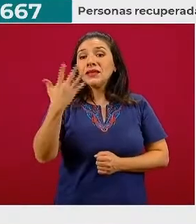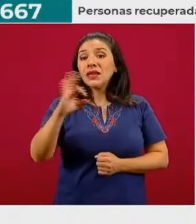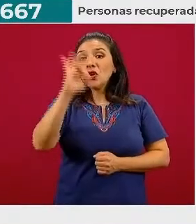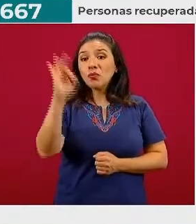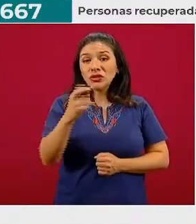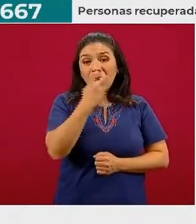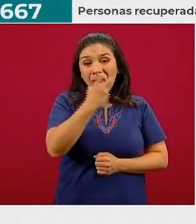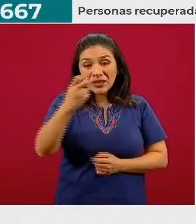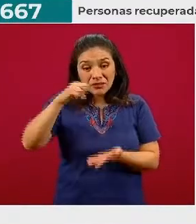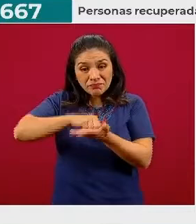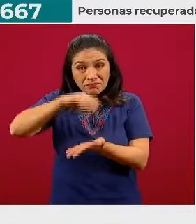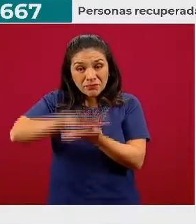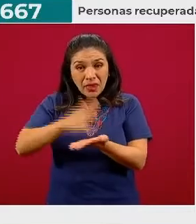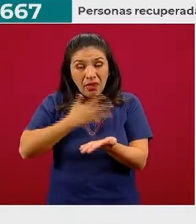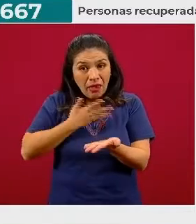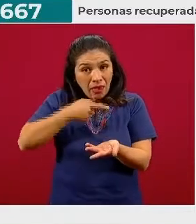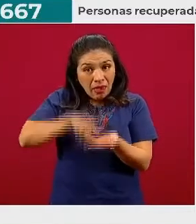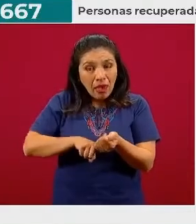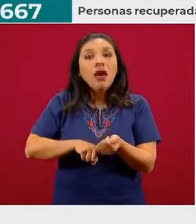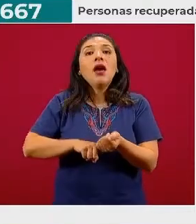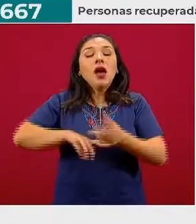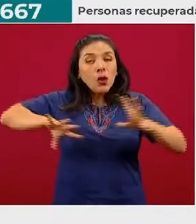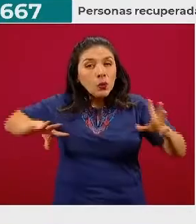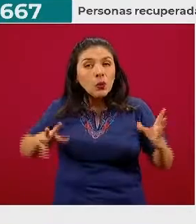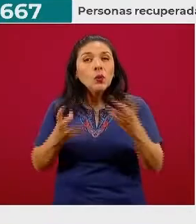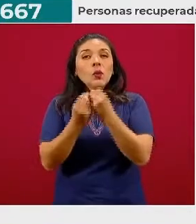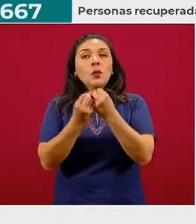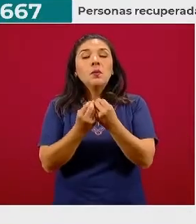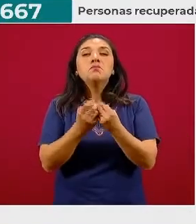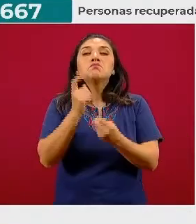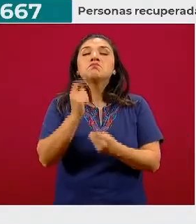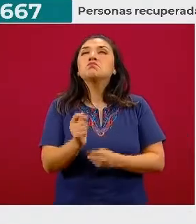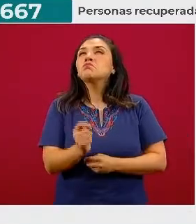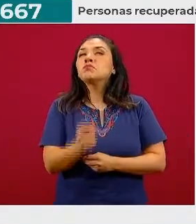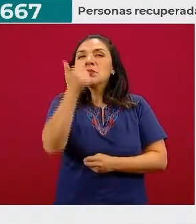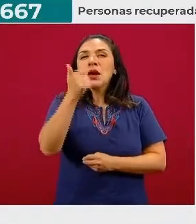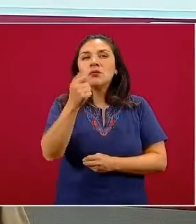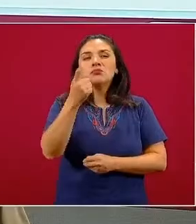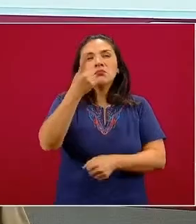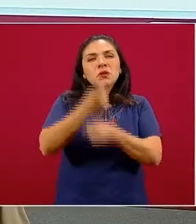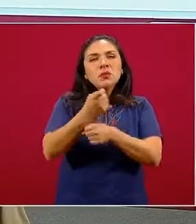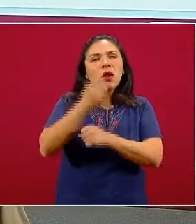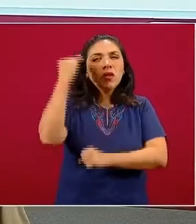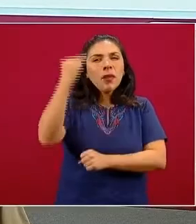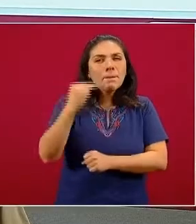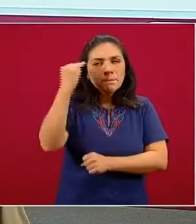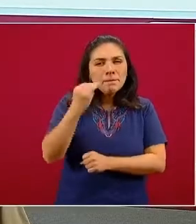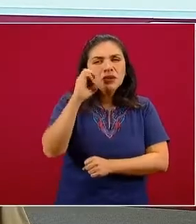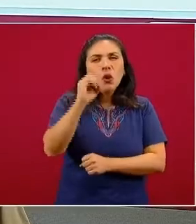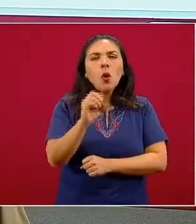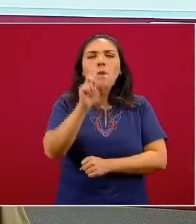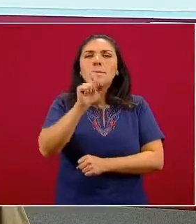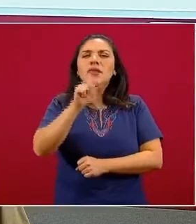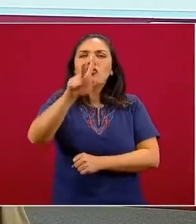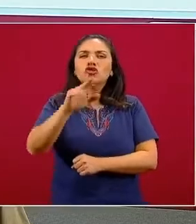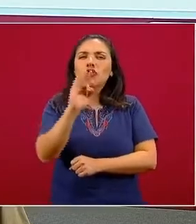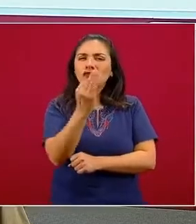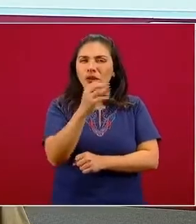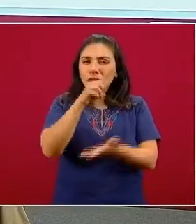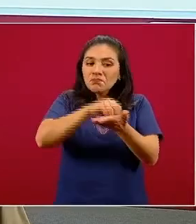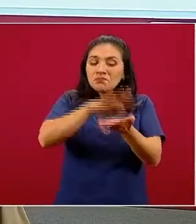los casos que se registran acumulados desde el 1 de marzo o el 28 de febrero, cuando registramos el primer